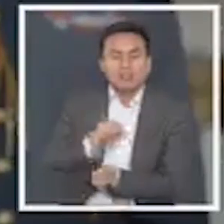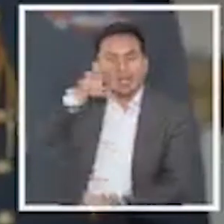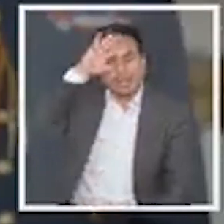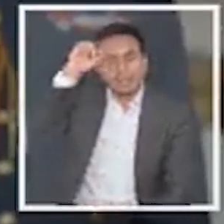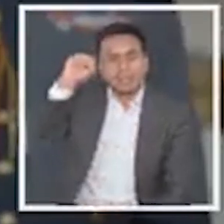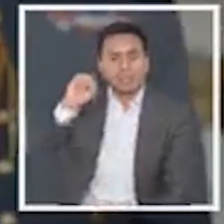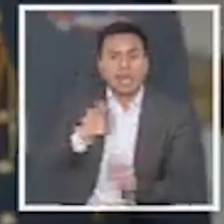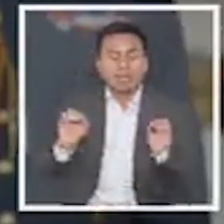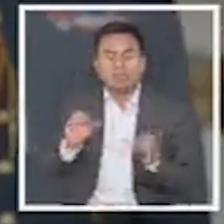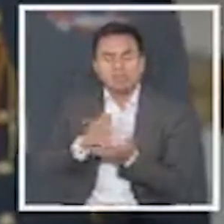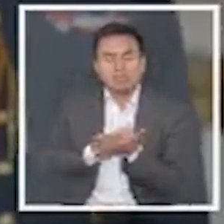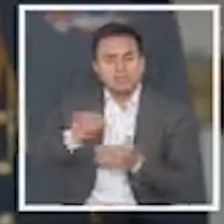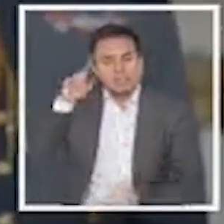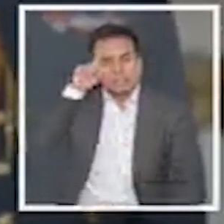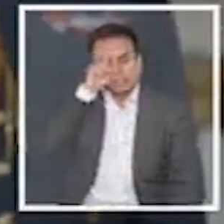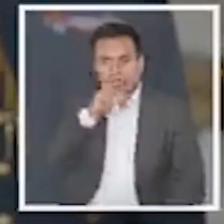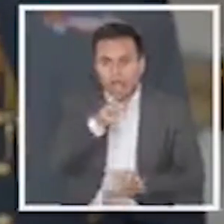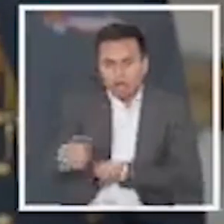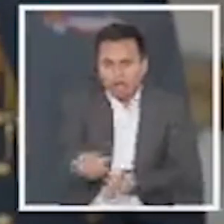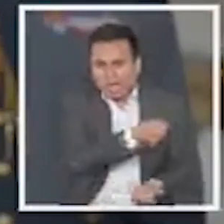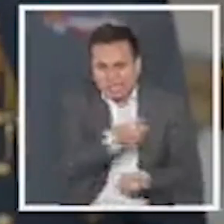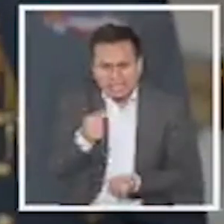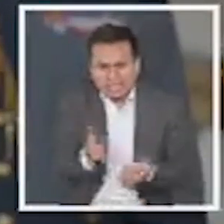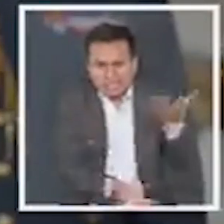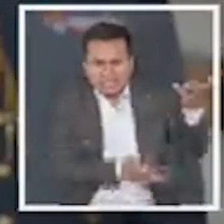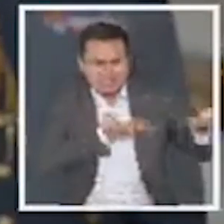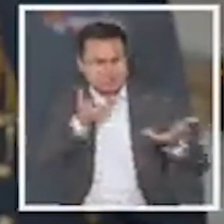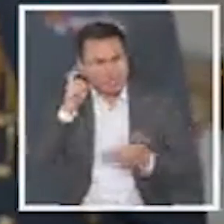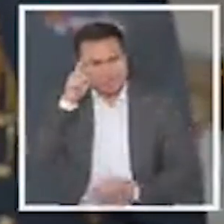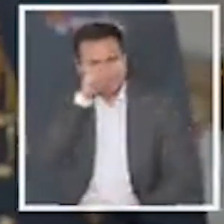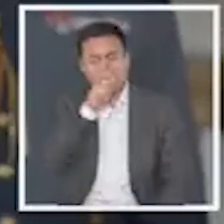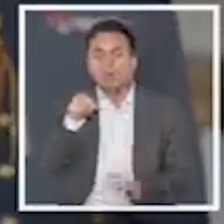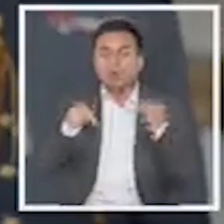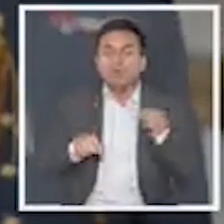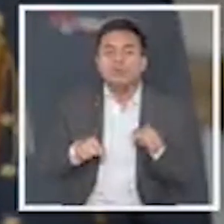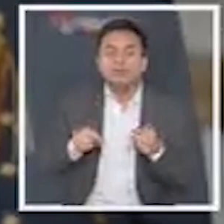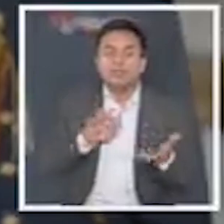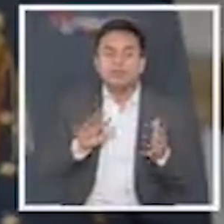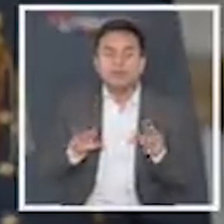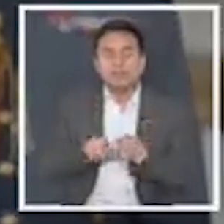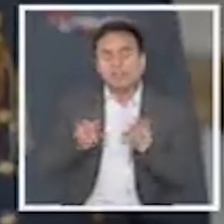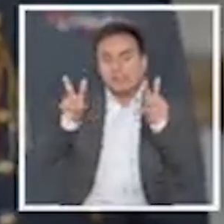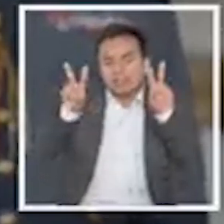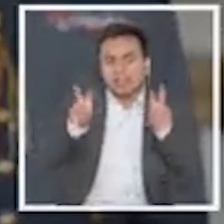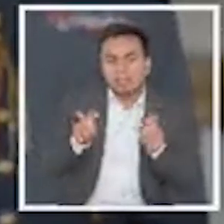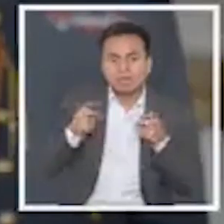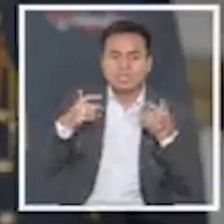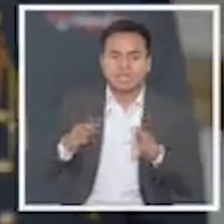hermanos de Argentina, hubiese sido mucho más difícil. Algo que hoy día pareciera de ser un